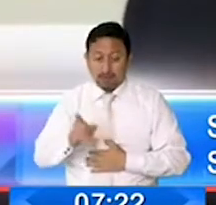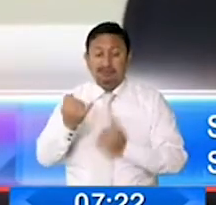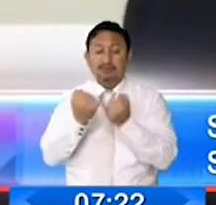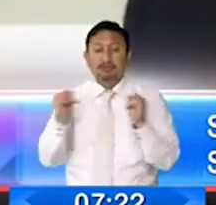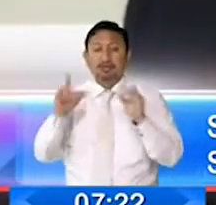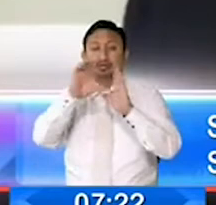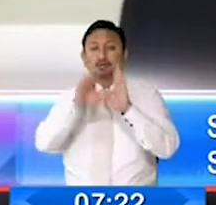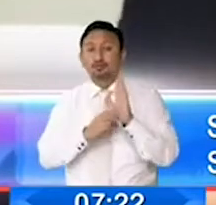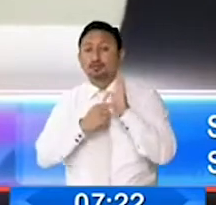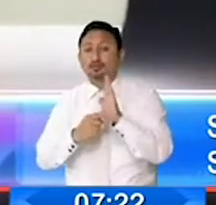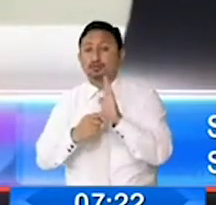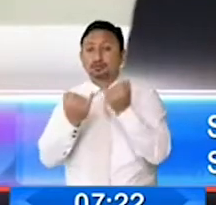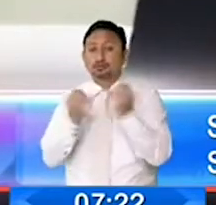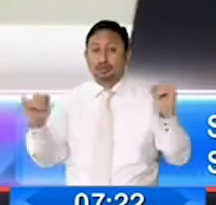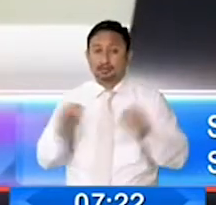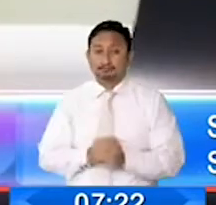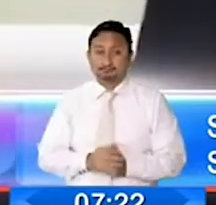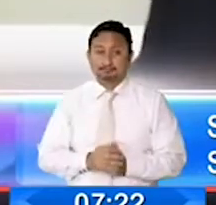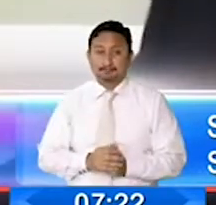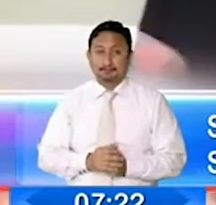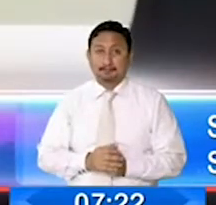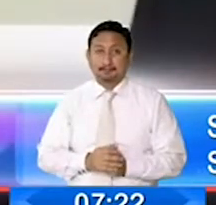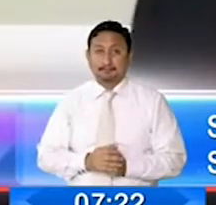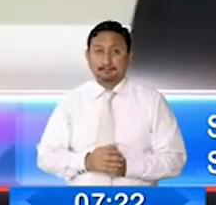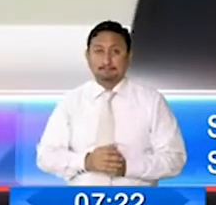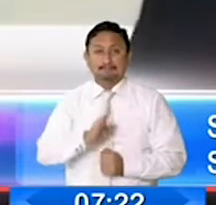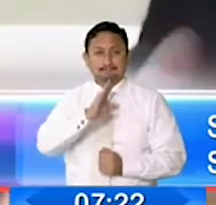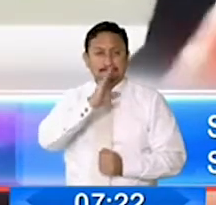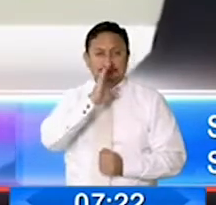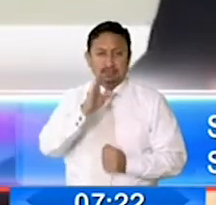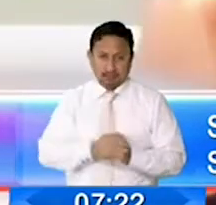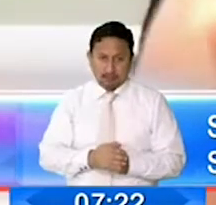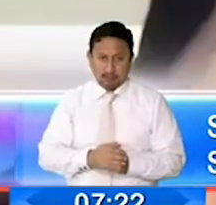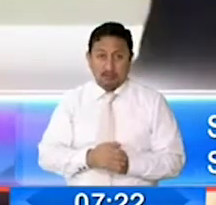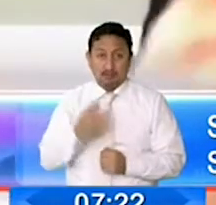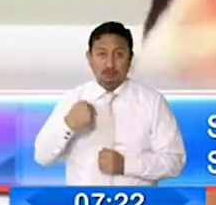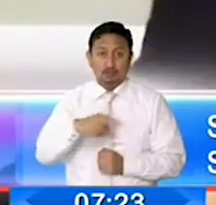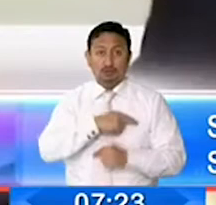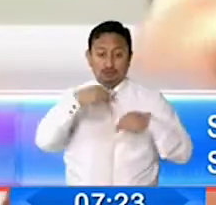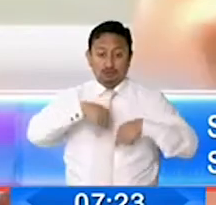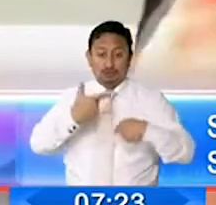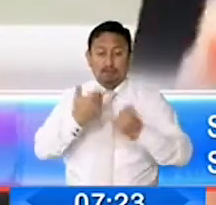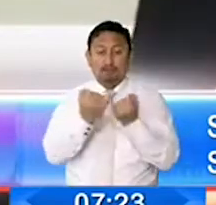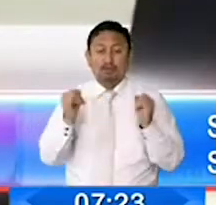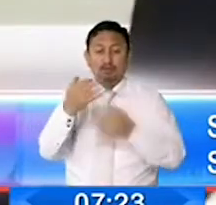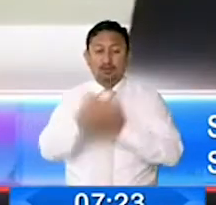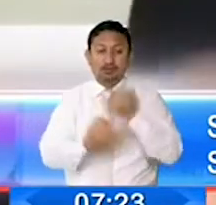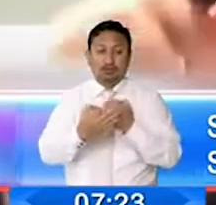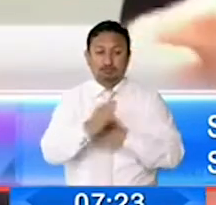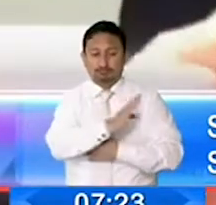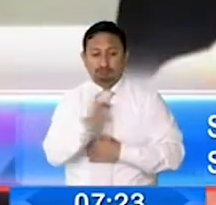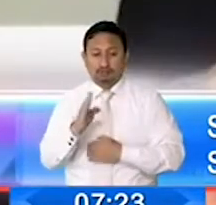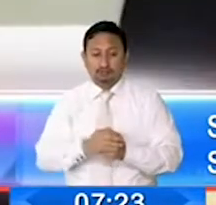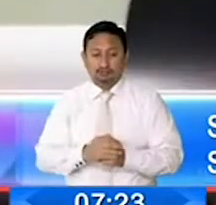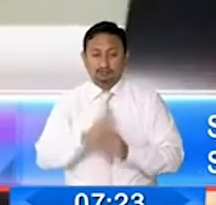independencia judicial. Y por lo tanto, en todo momento, nosotros haremos valer la independencia de los jueces